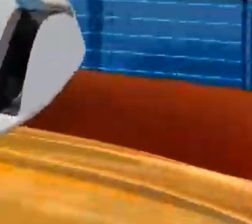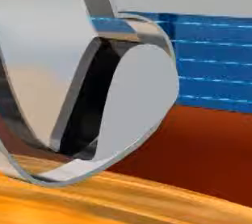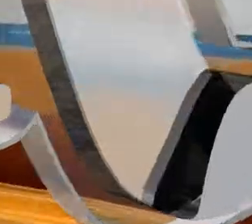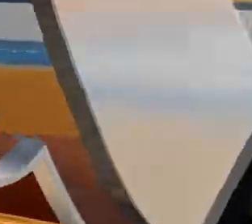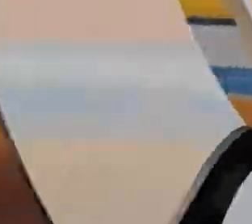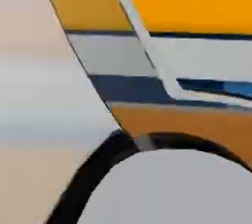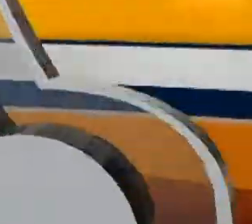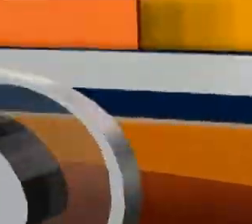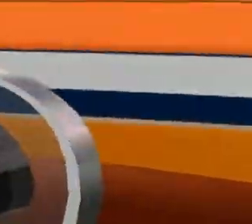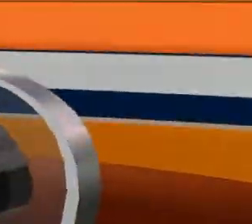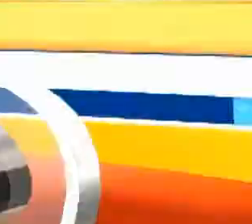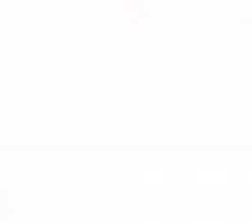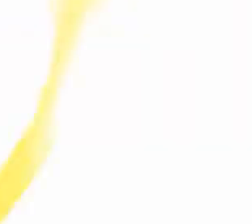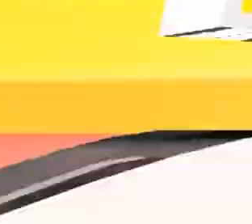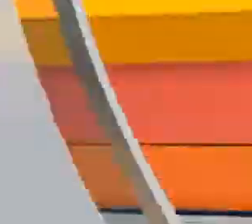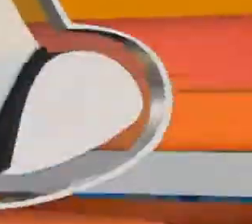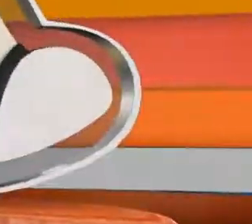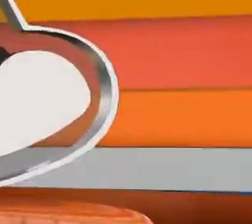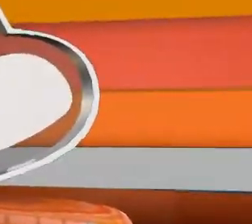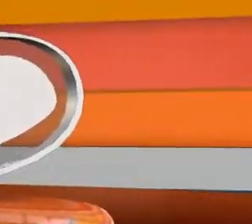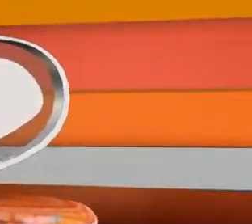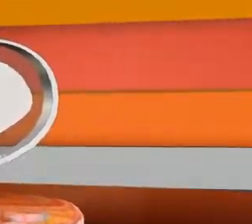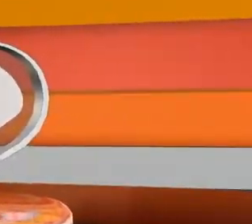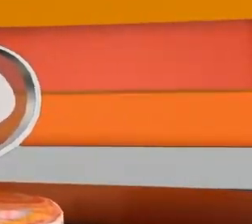Noticias, Canal I.